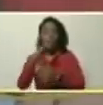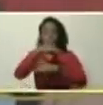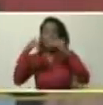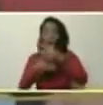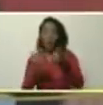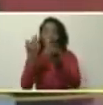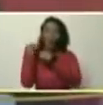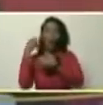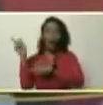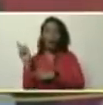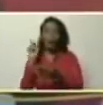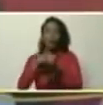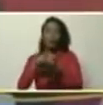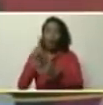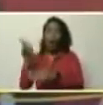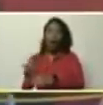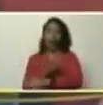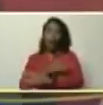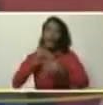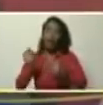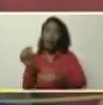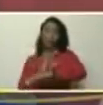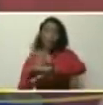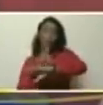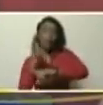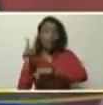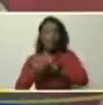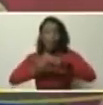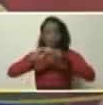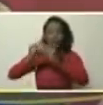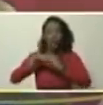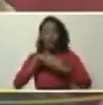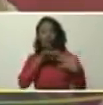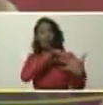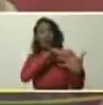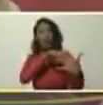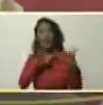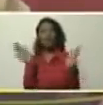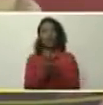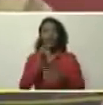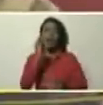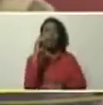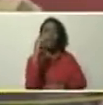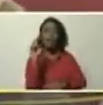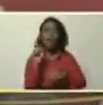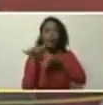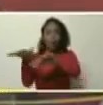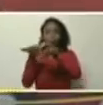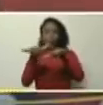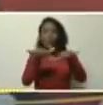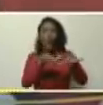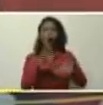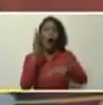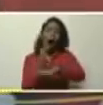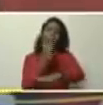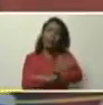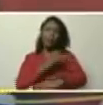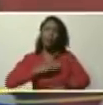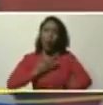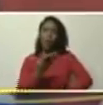responsabilidad, que intervenga lo antes posible para que ese monumento a la batalla de Santa Inés esté pepito, esté hermoso lo antes